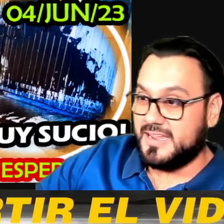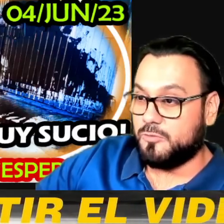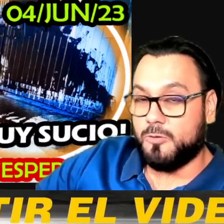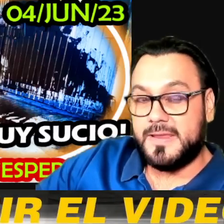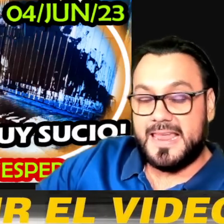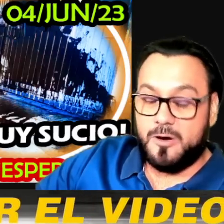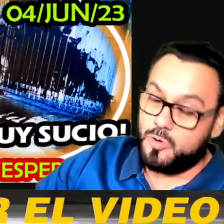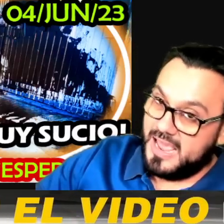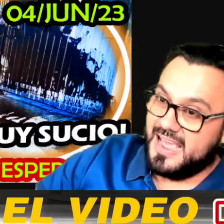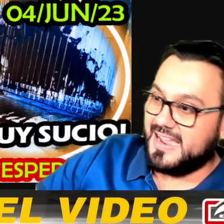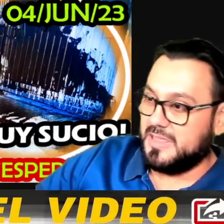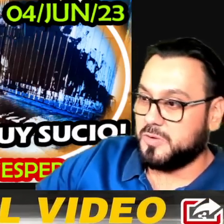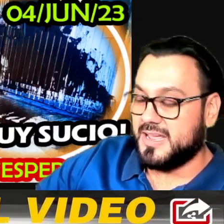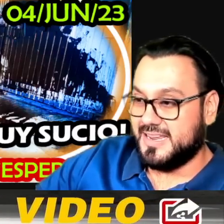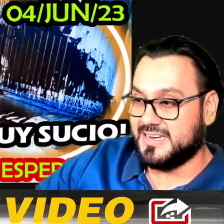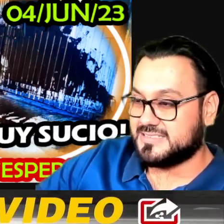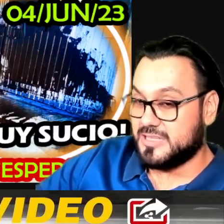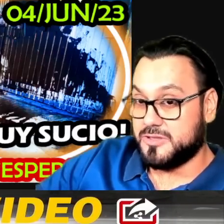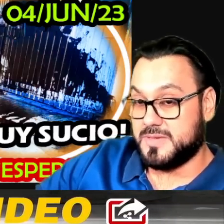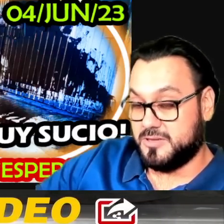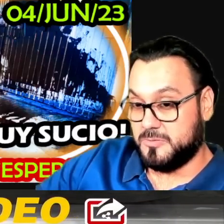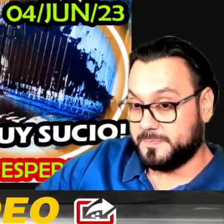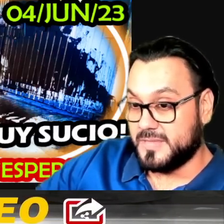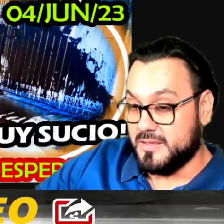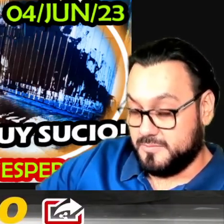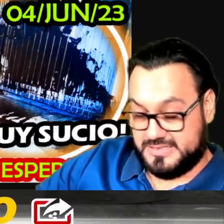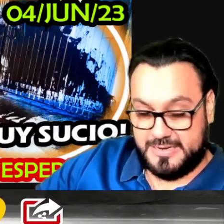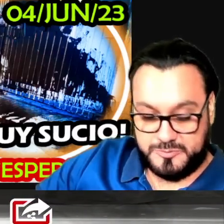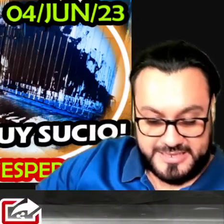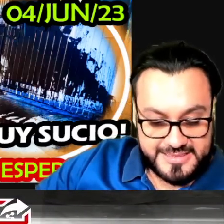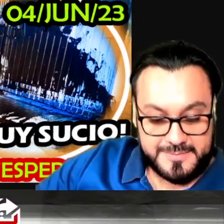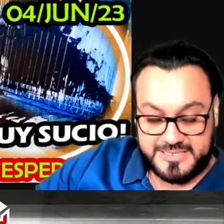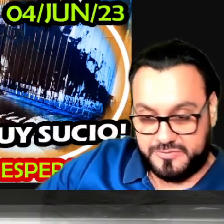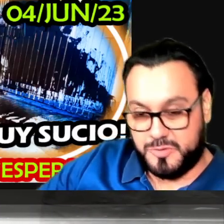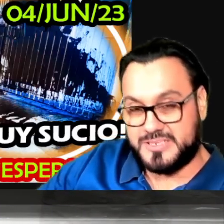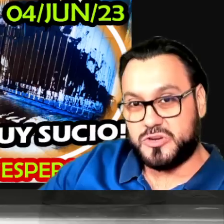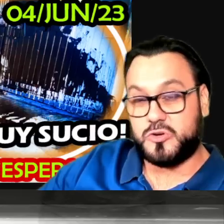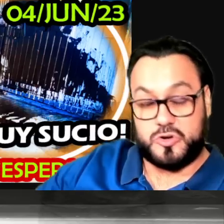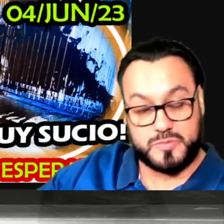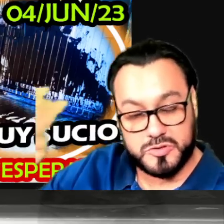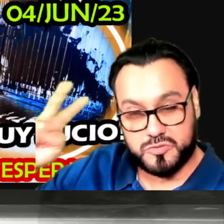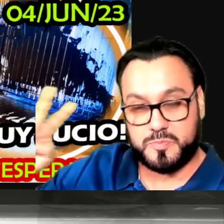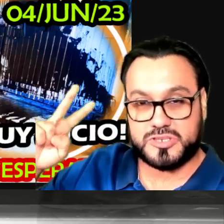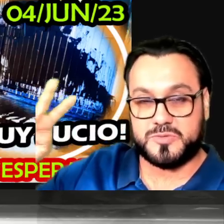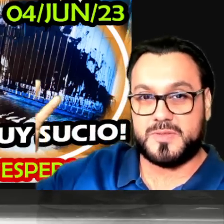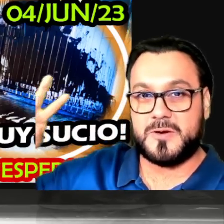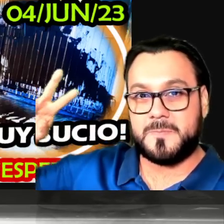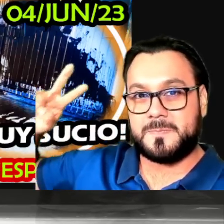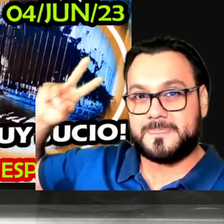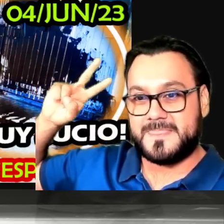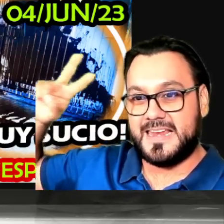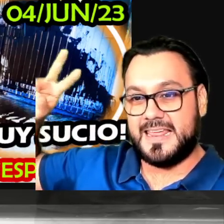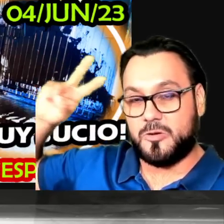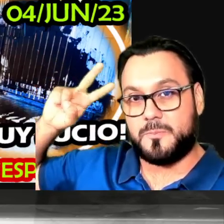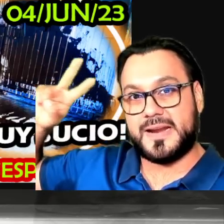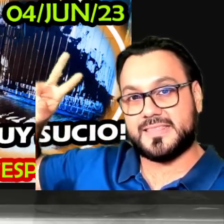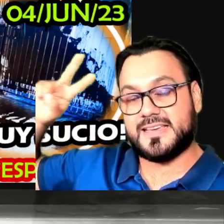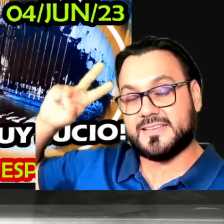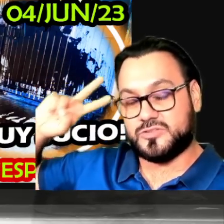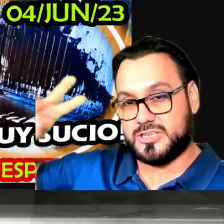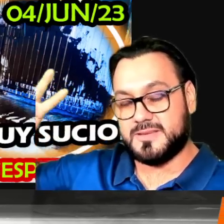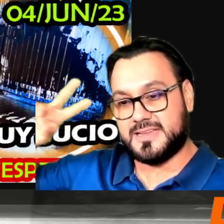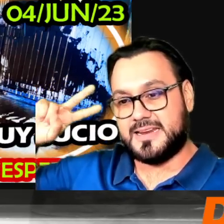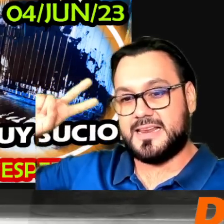ganador en Coahuila o la ganadora en el Estado de México. Estaremos pendientes de más información. Nos vemos en un próximo video. Dale like,